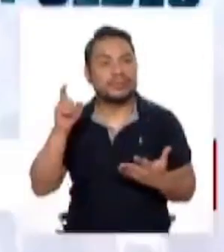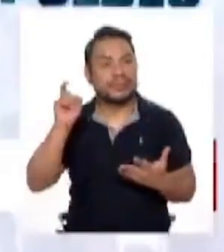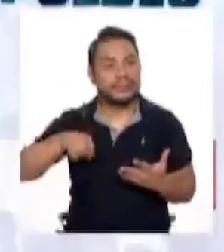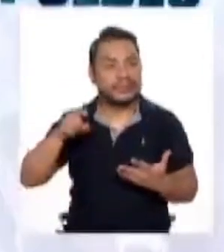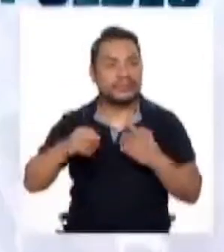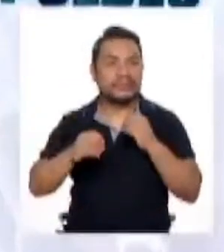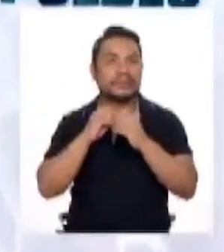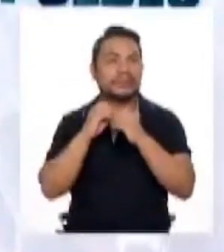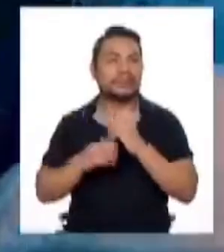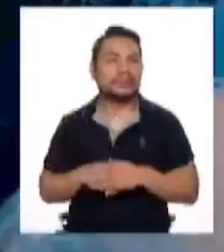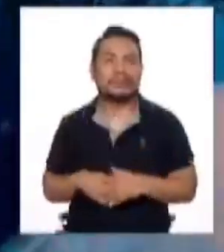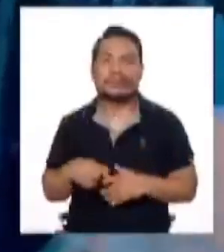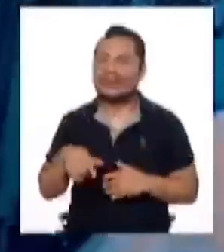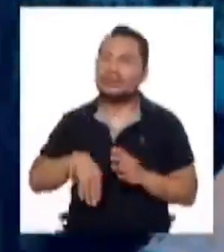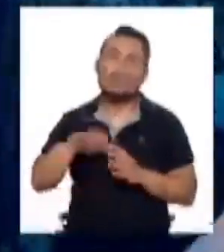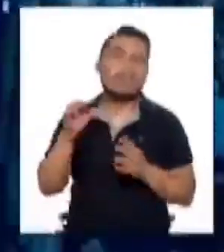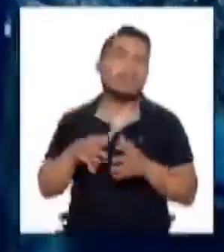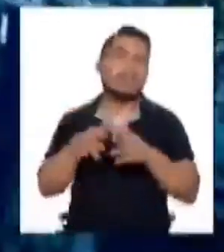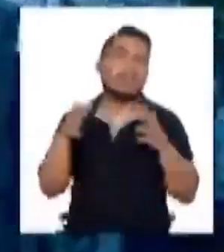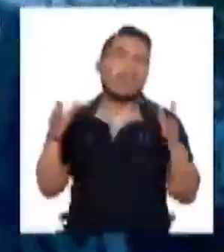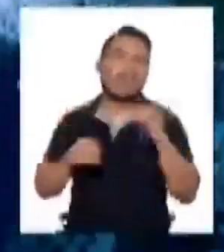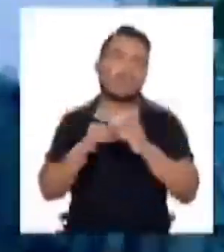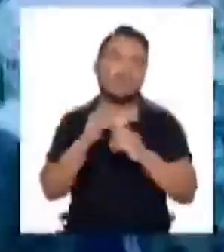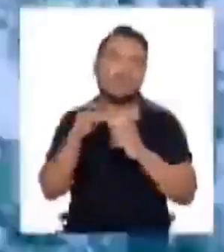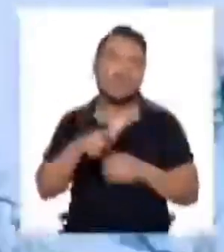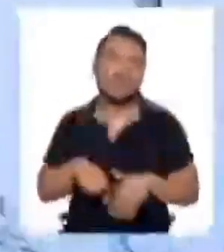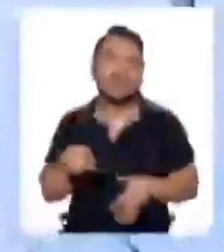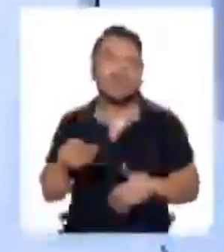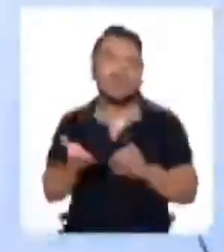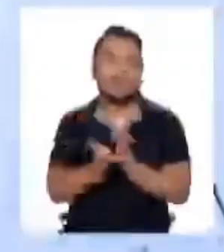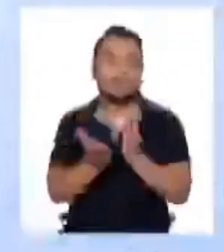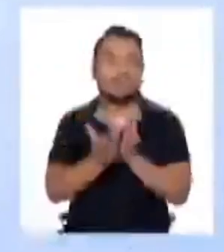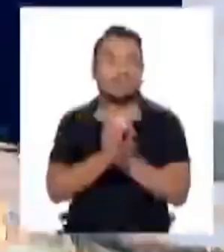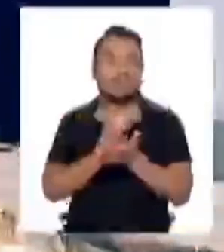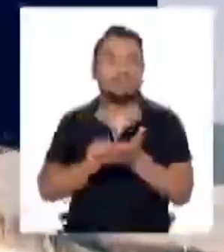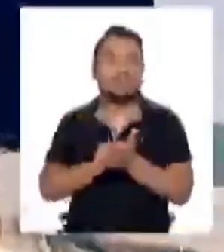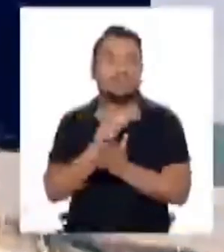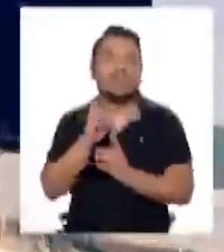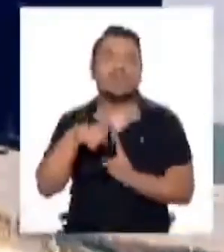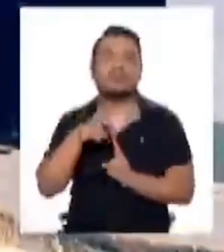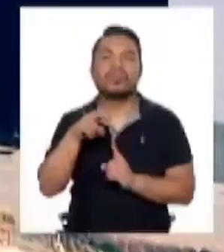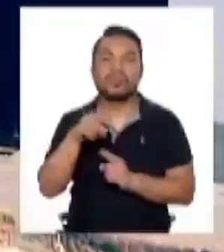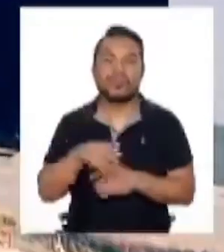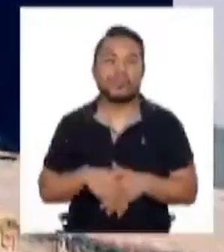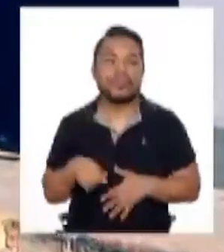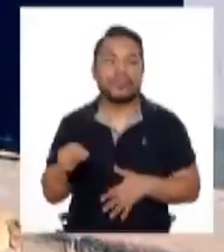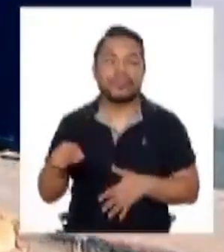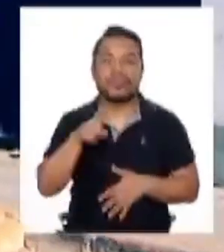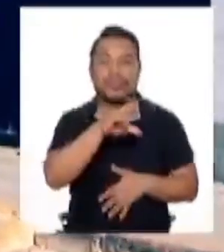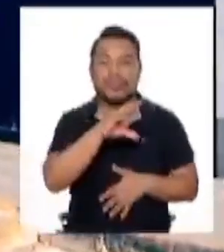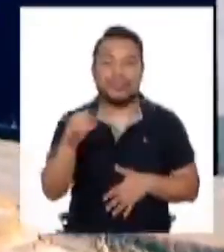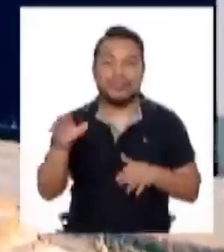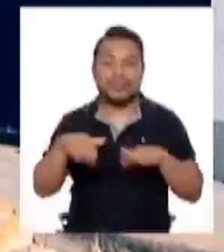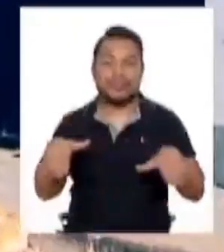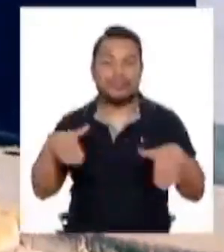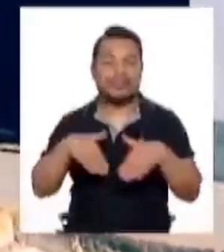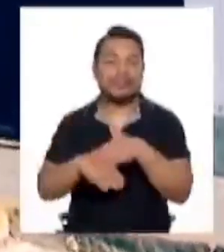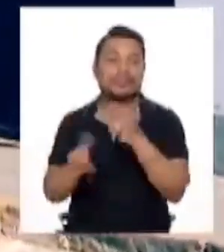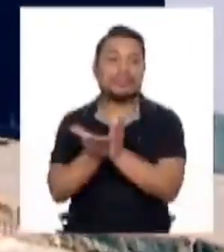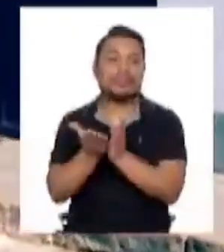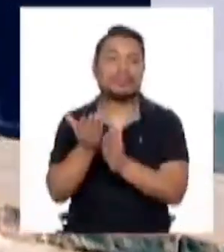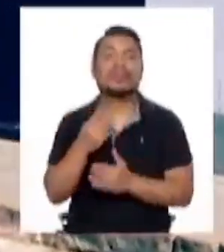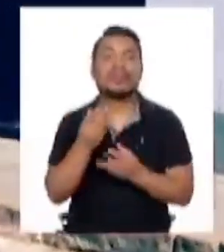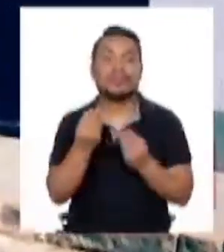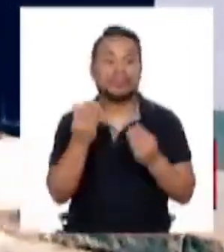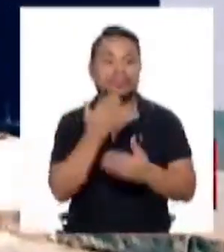de atención? La mayoría. Colegio San Antonio. Vamos a ver cómo está. Tiene más de 100 niños, en los cuales sus